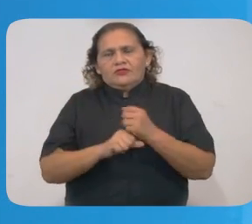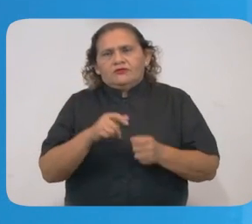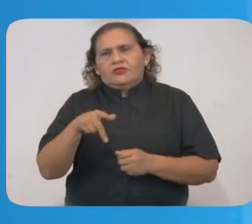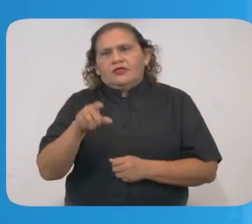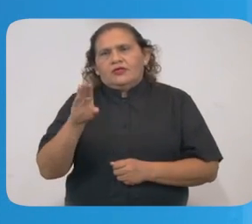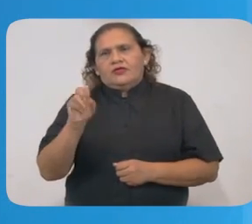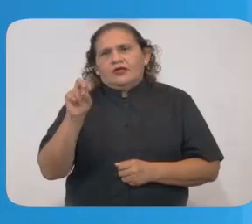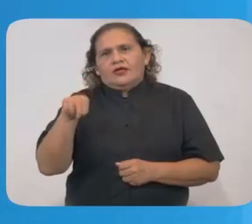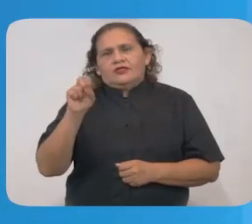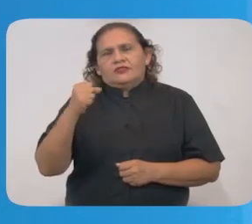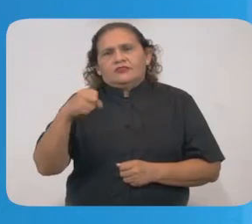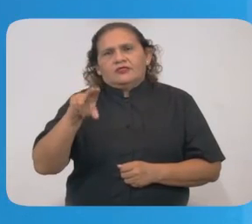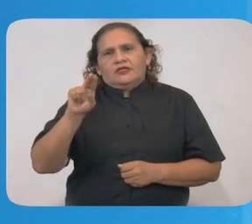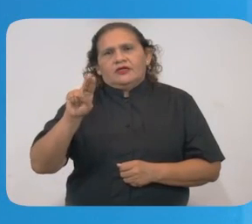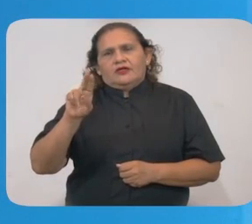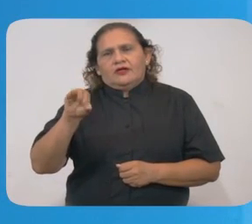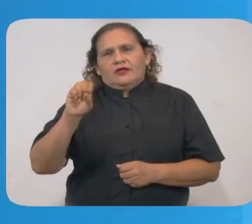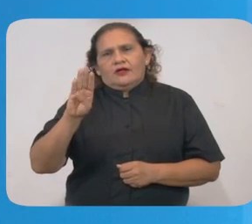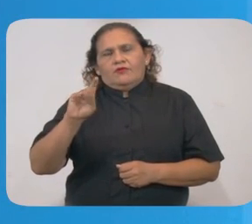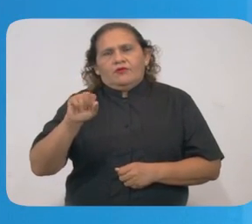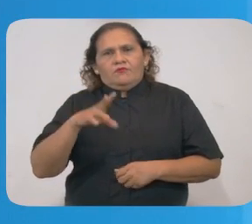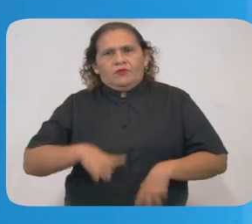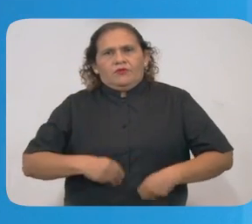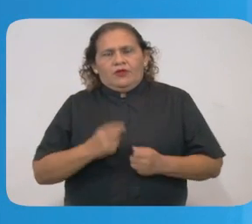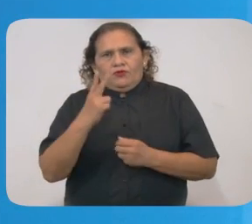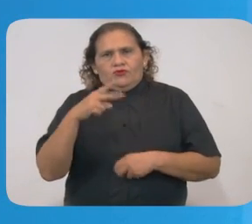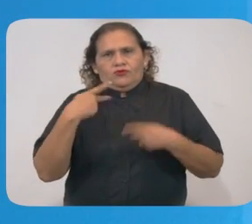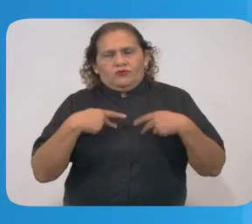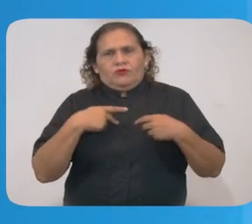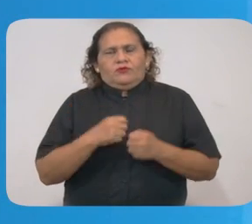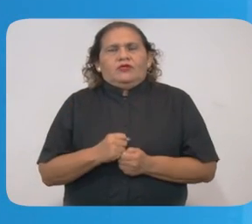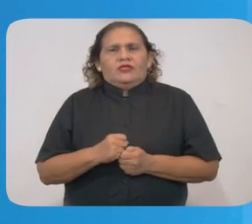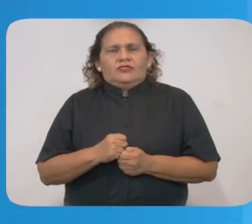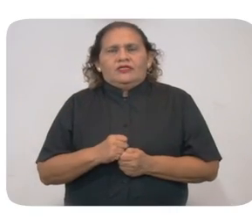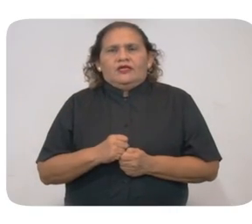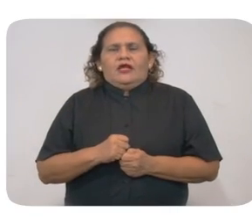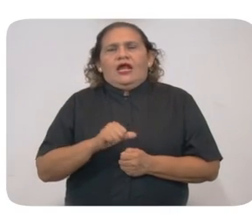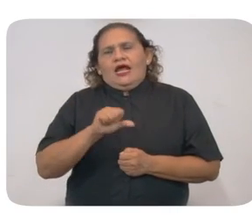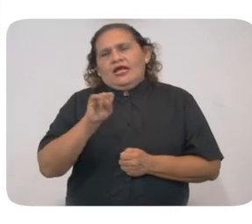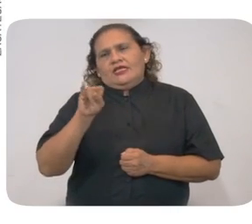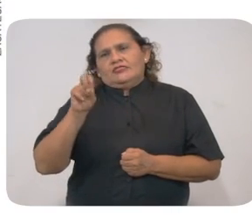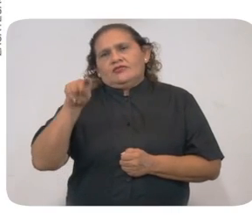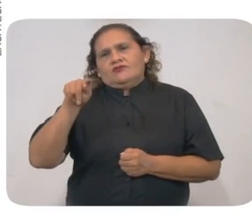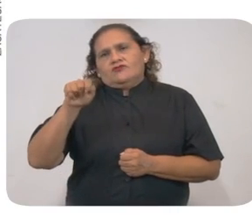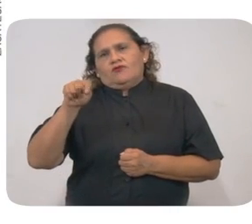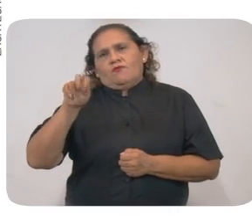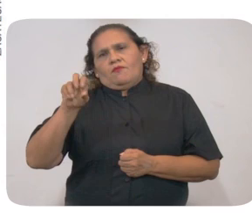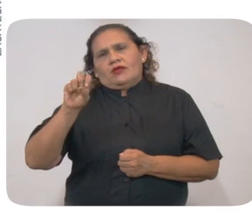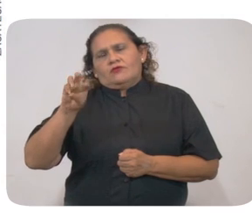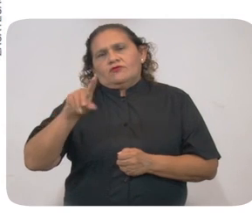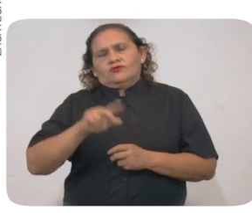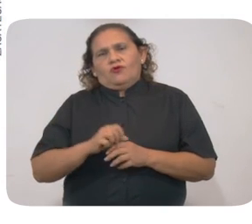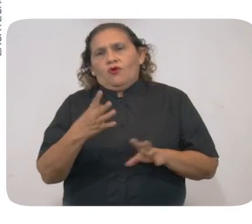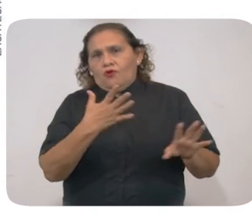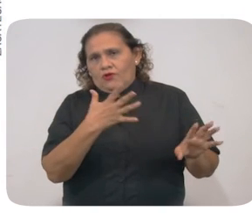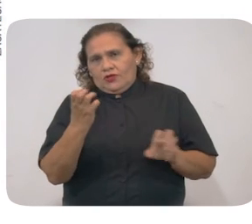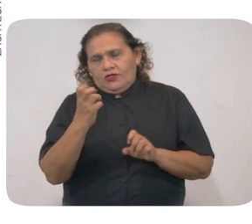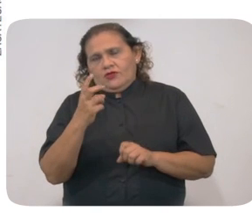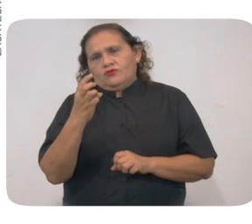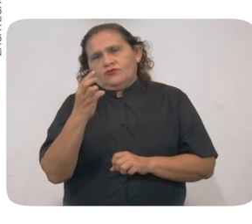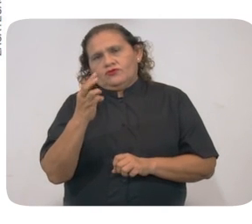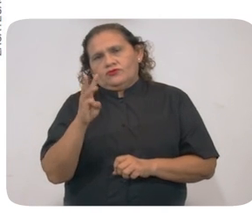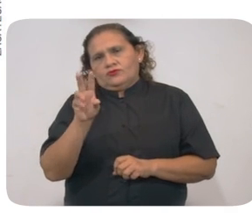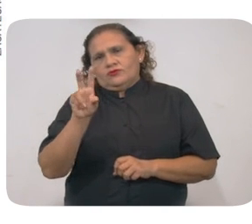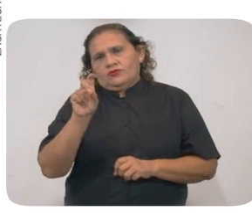con hipertensión. El paciente convivía con dos contactos, ambos asintomáticos. En total, son 532 las